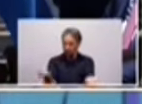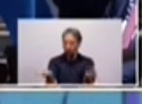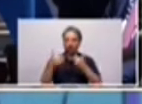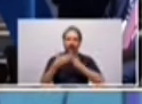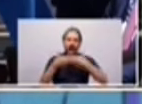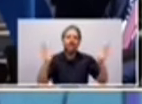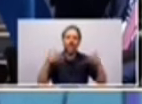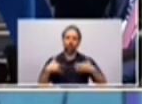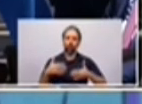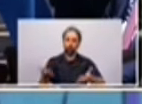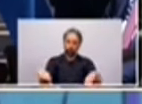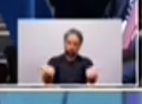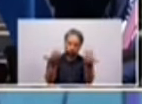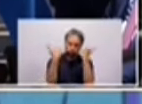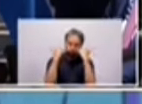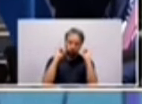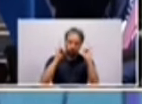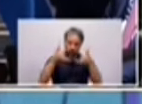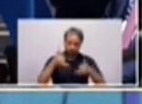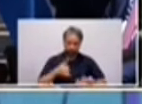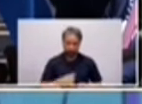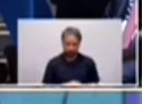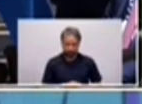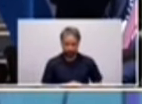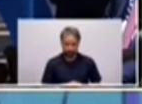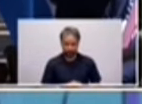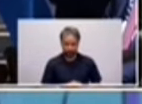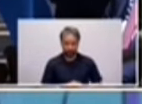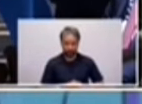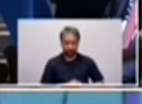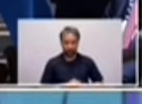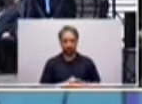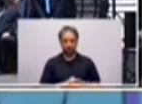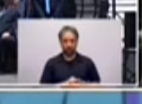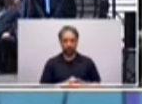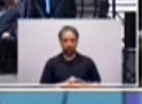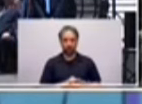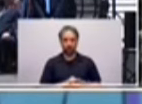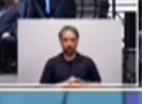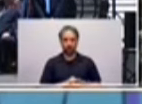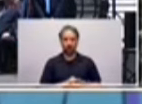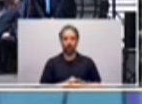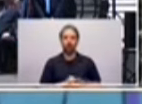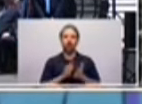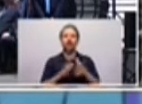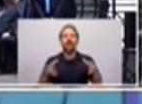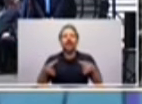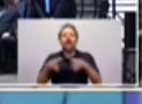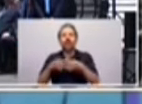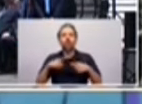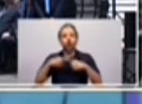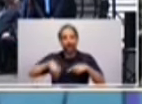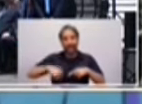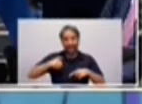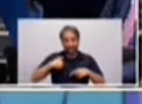transversal, tienen que ser mesas transversales, porque la verdad es que esto salpica a todos. Bueno, en ese sentido, yo creo que esta falta de